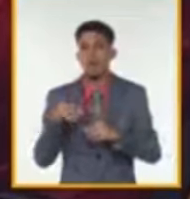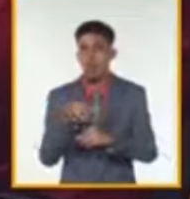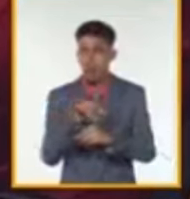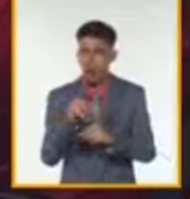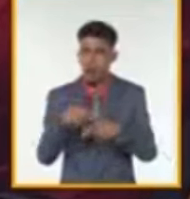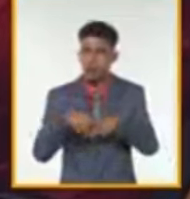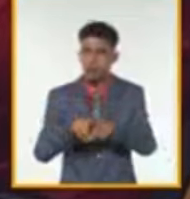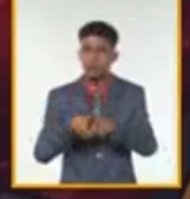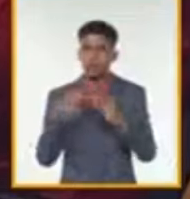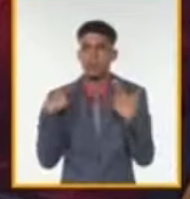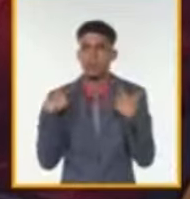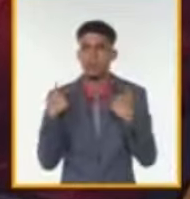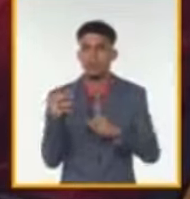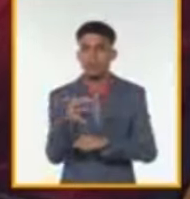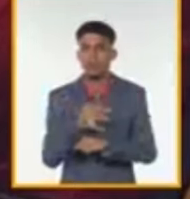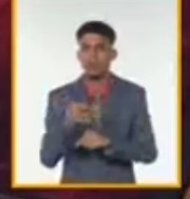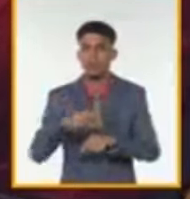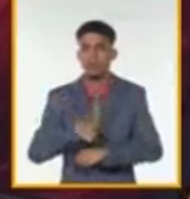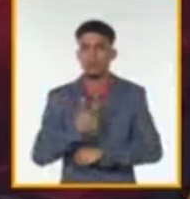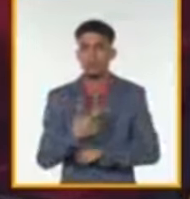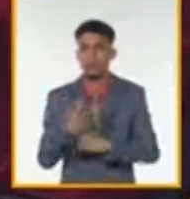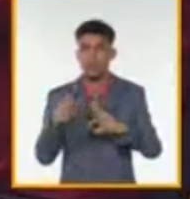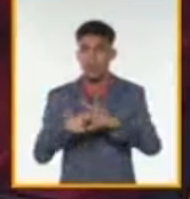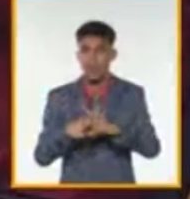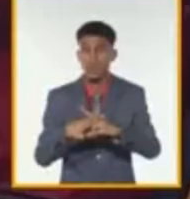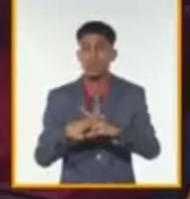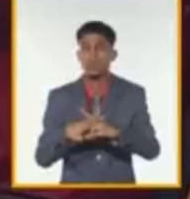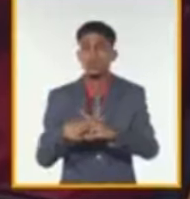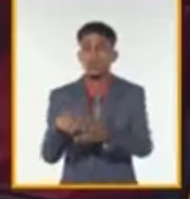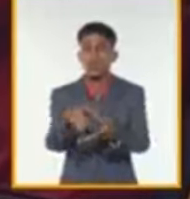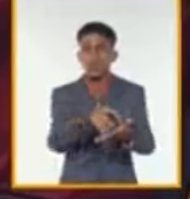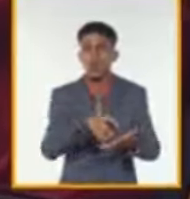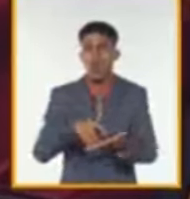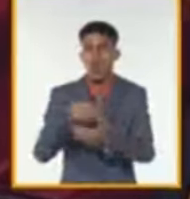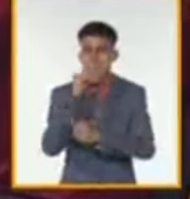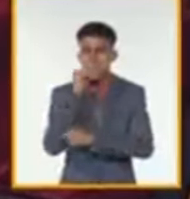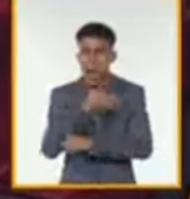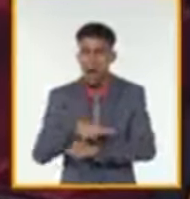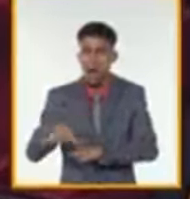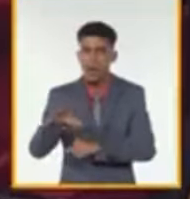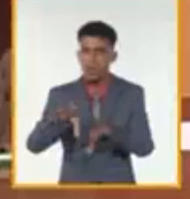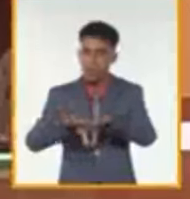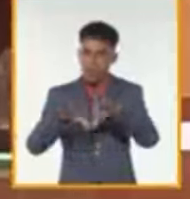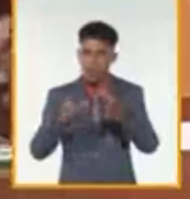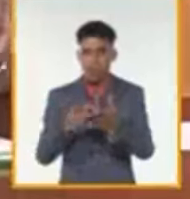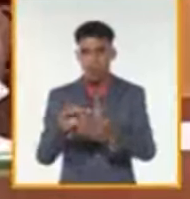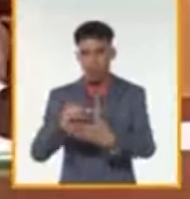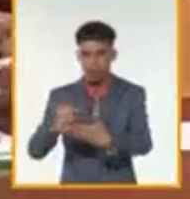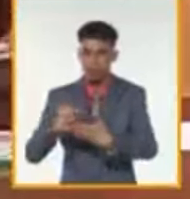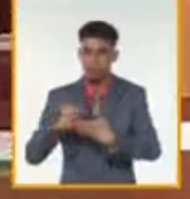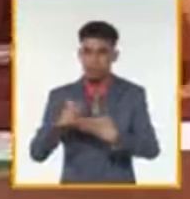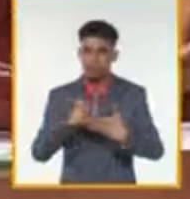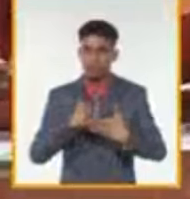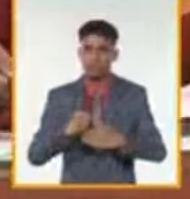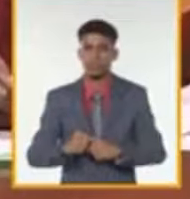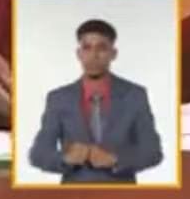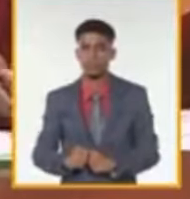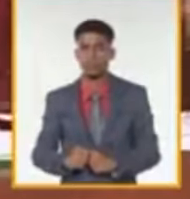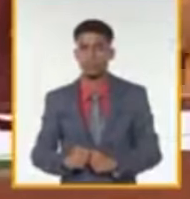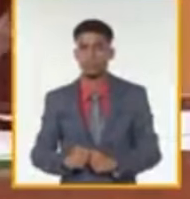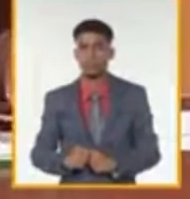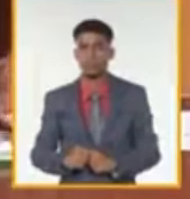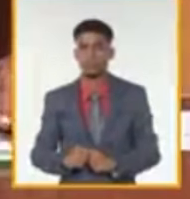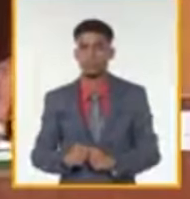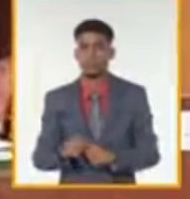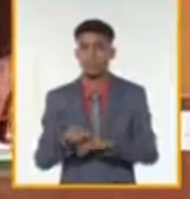de de cultura todos los consejos populares de la ciudad en todos los consejos populares de acá de la de la ciudad y en función de esto bueno hay un